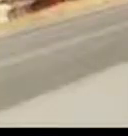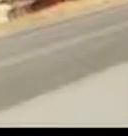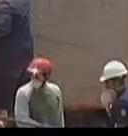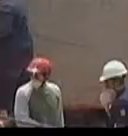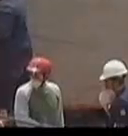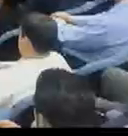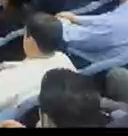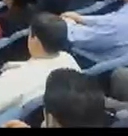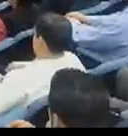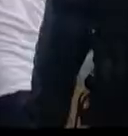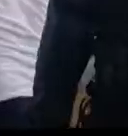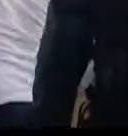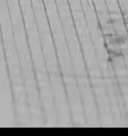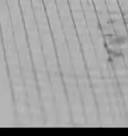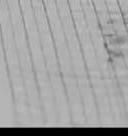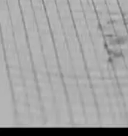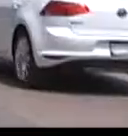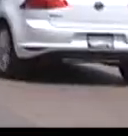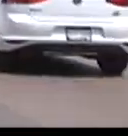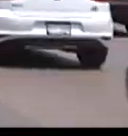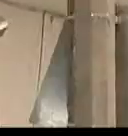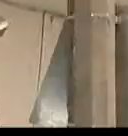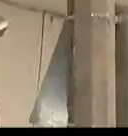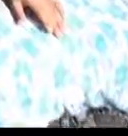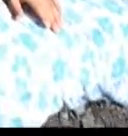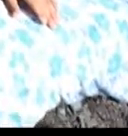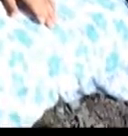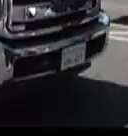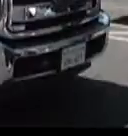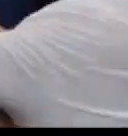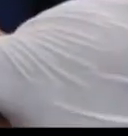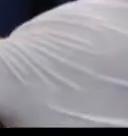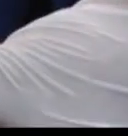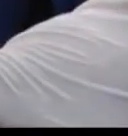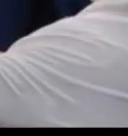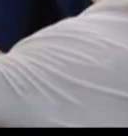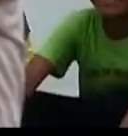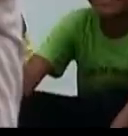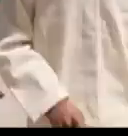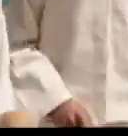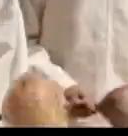la mejor información en educación. Estás en Interfaz.